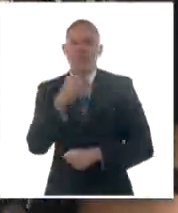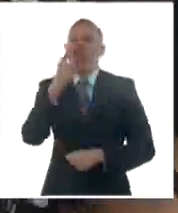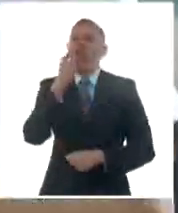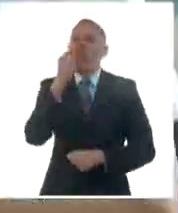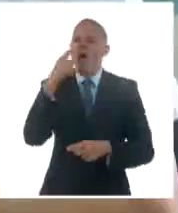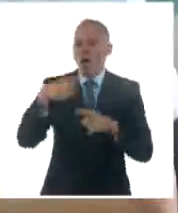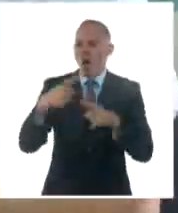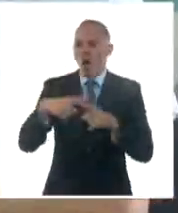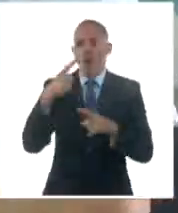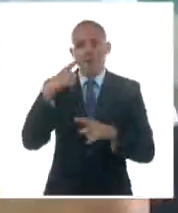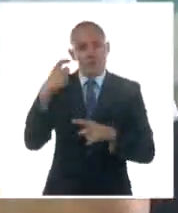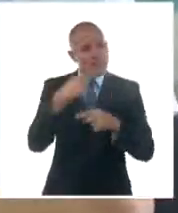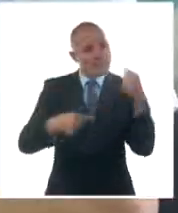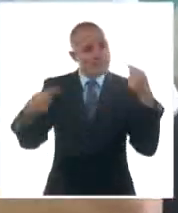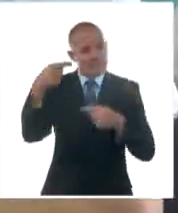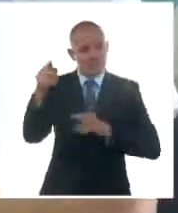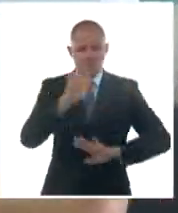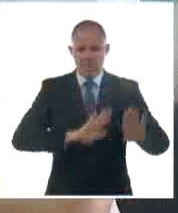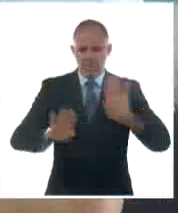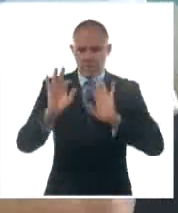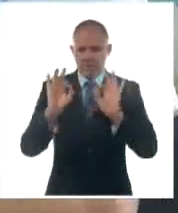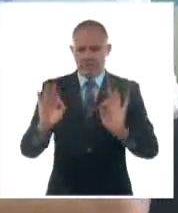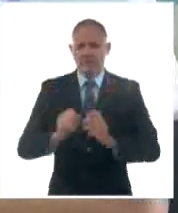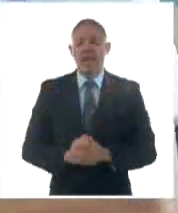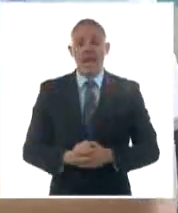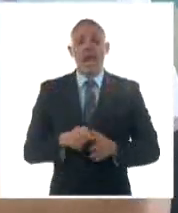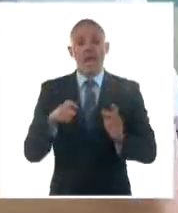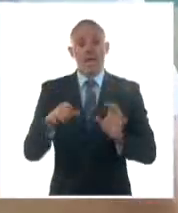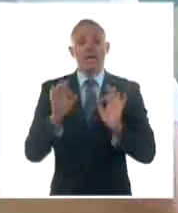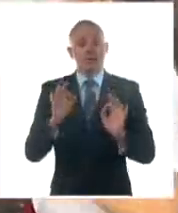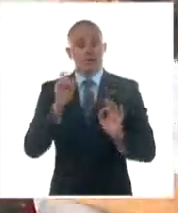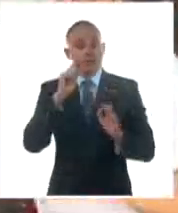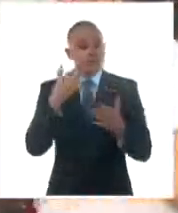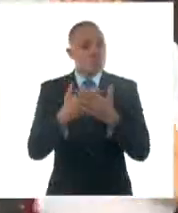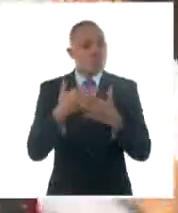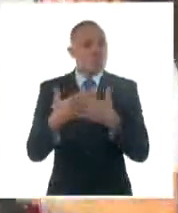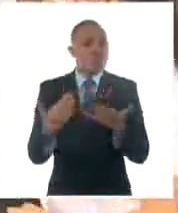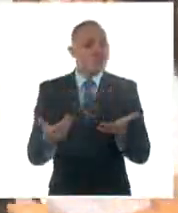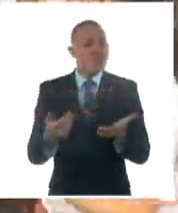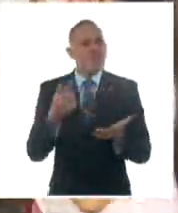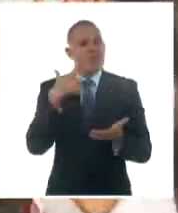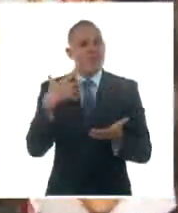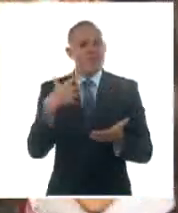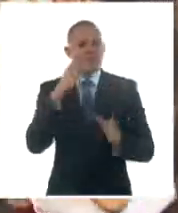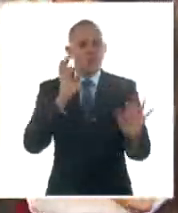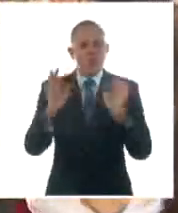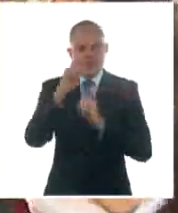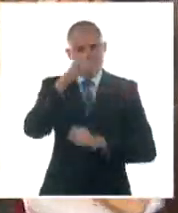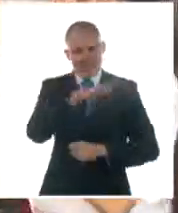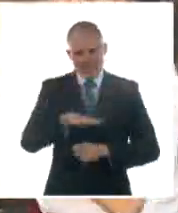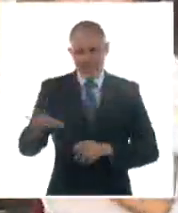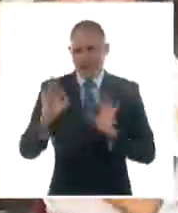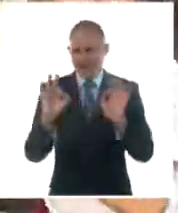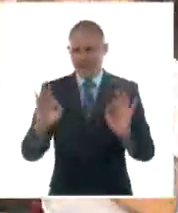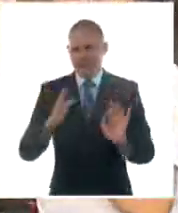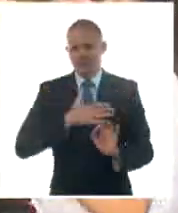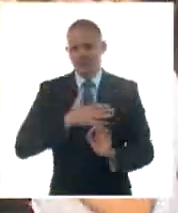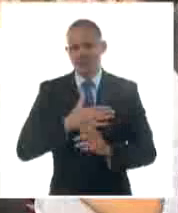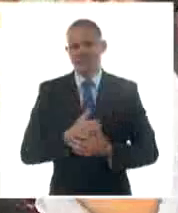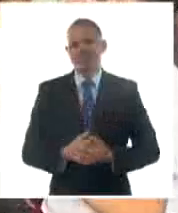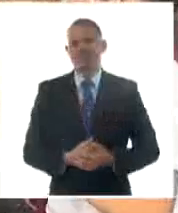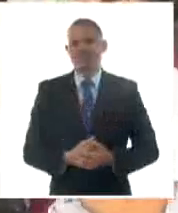programas nacionales de inmunización. Un compromiso con la salud de los que saben querer en la mayor de las Antillas.